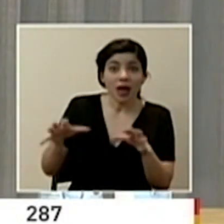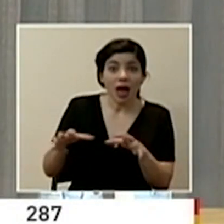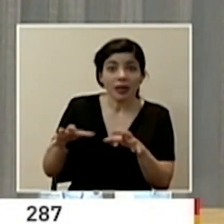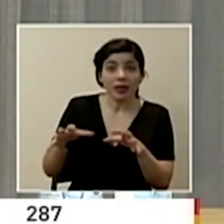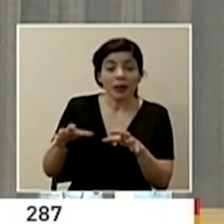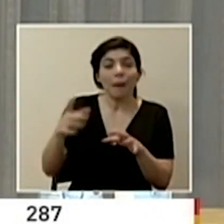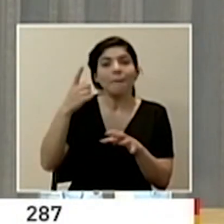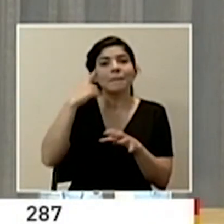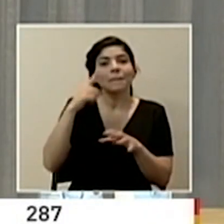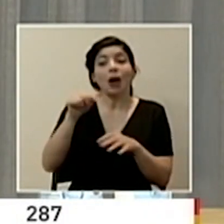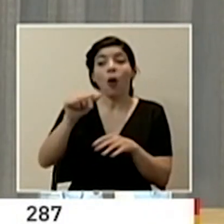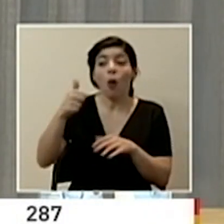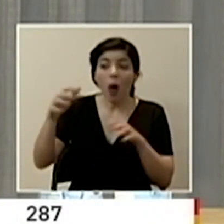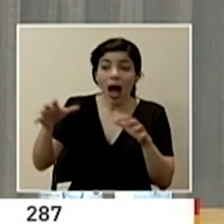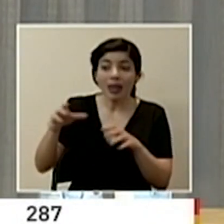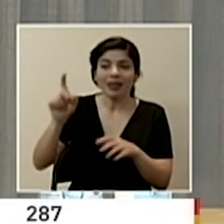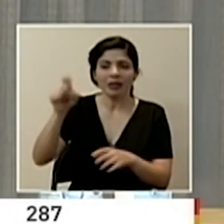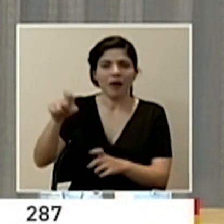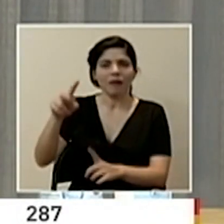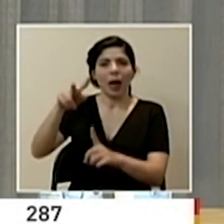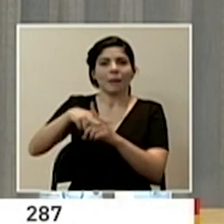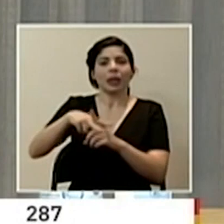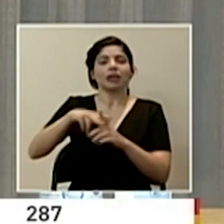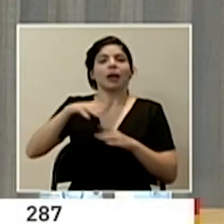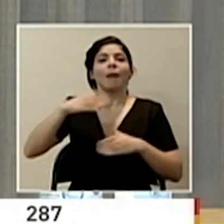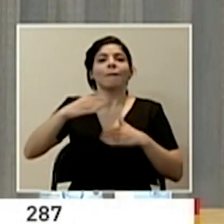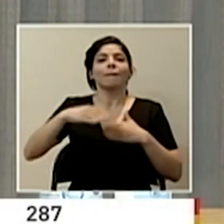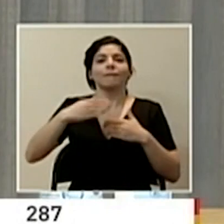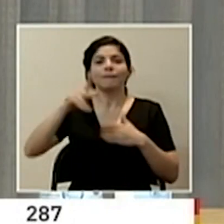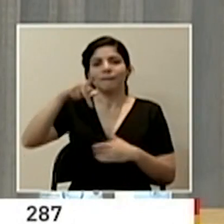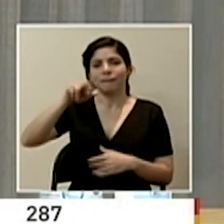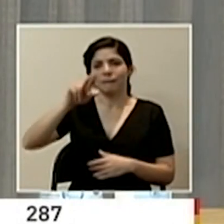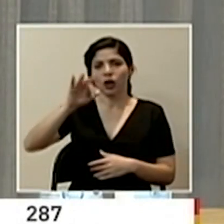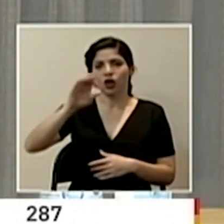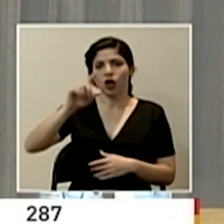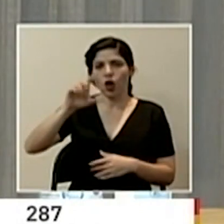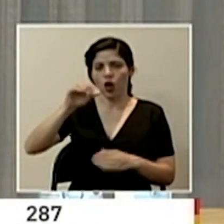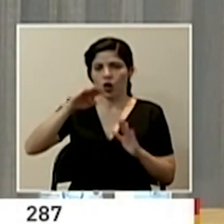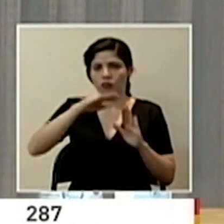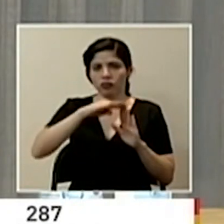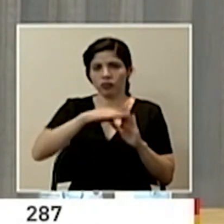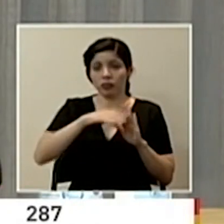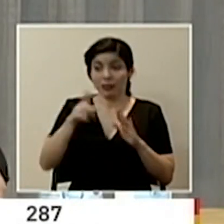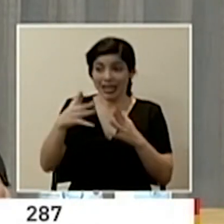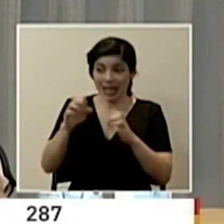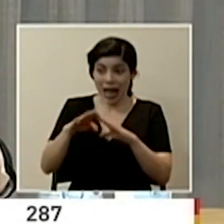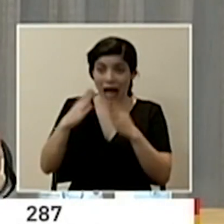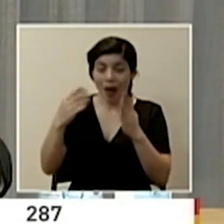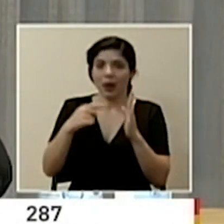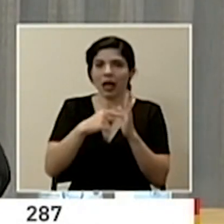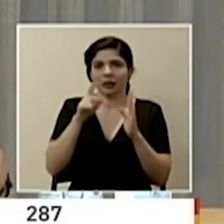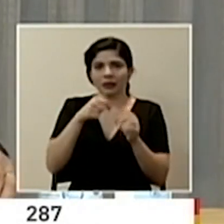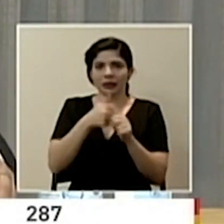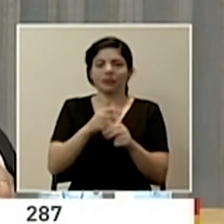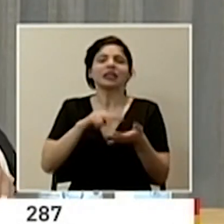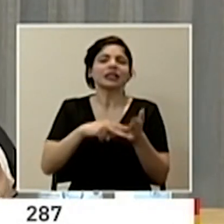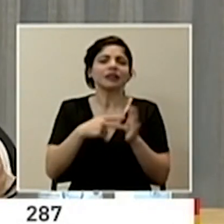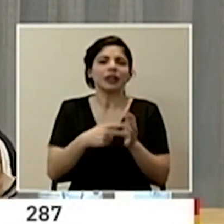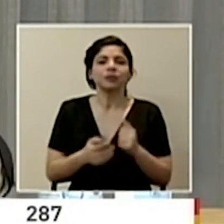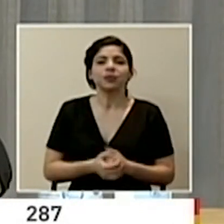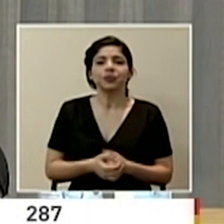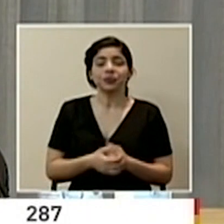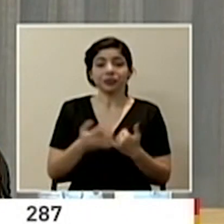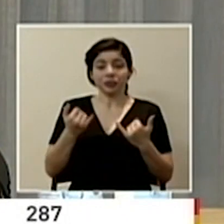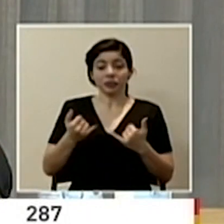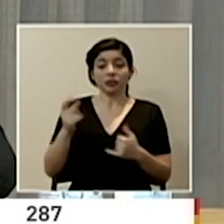para que cuente con un protocolo y eventualmente pueda abrir. Es decir, se está